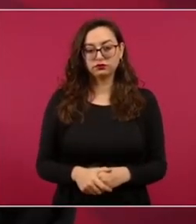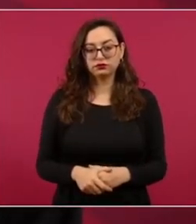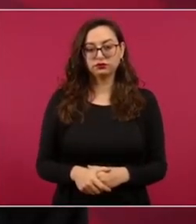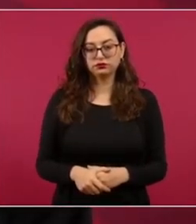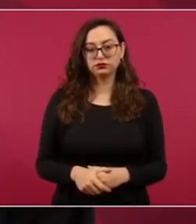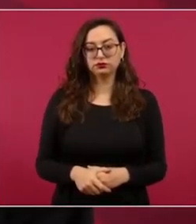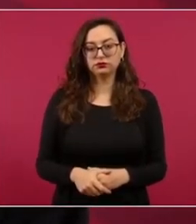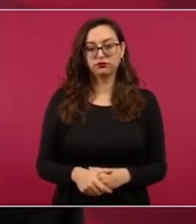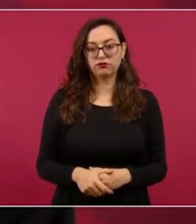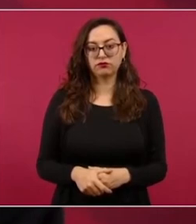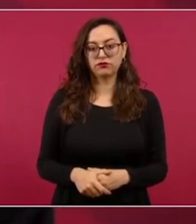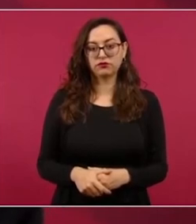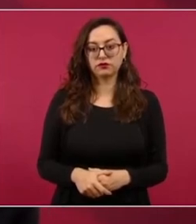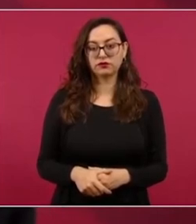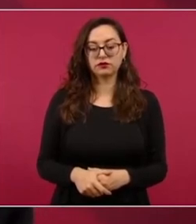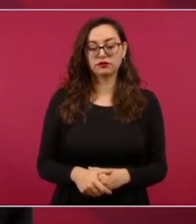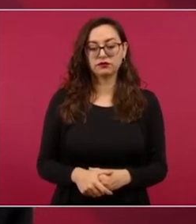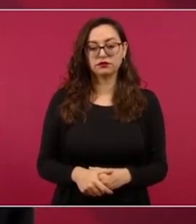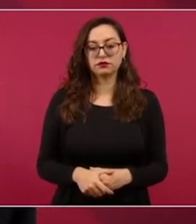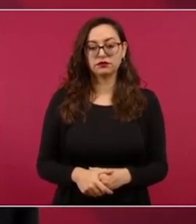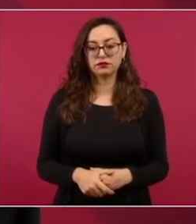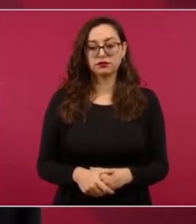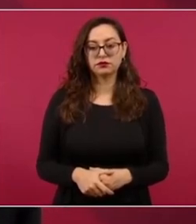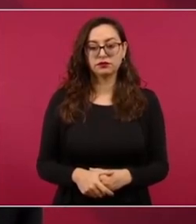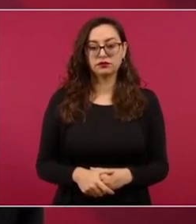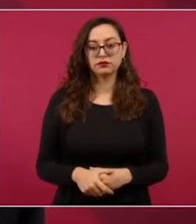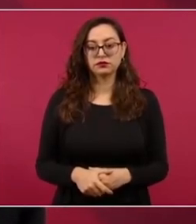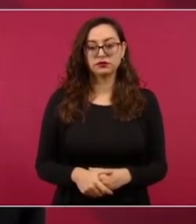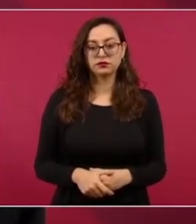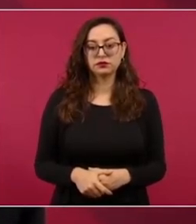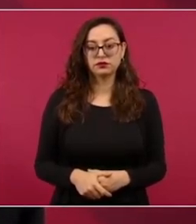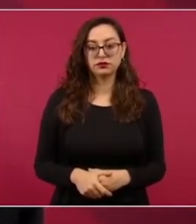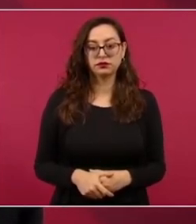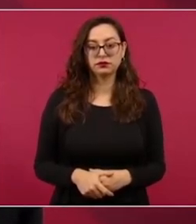Y el peor de los males